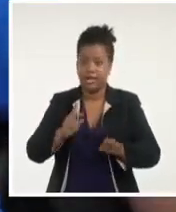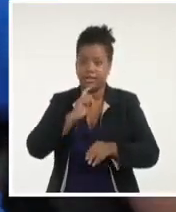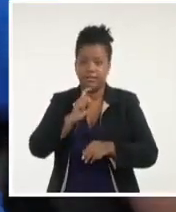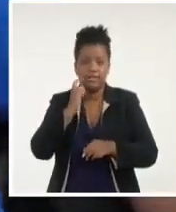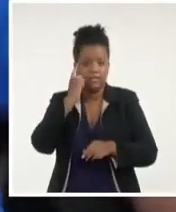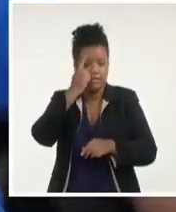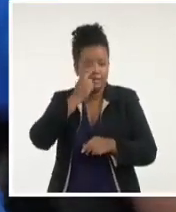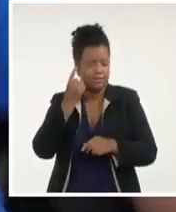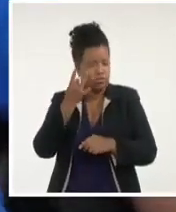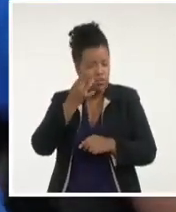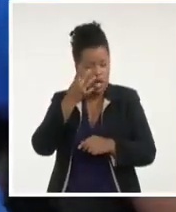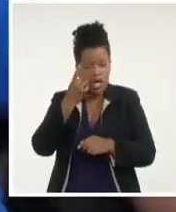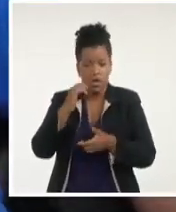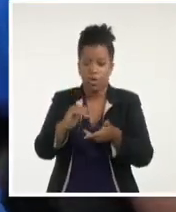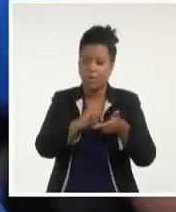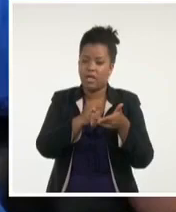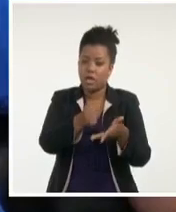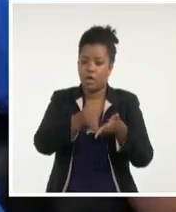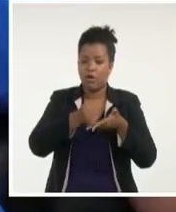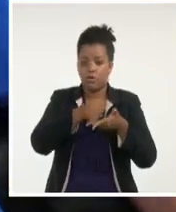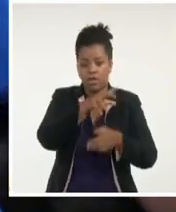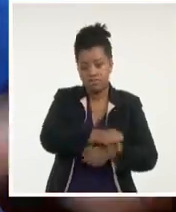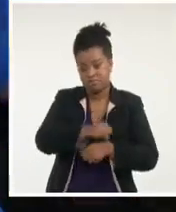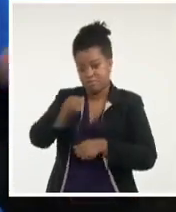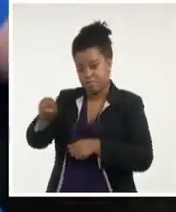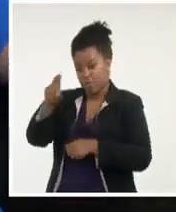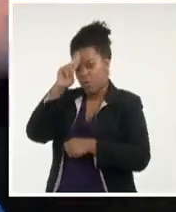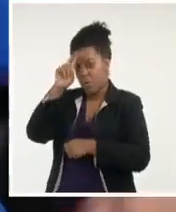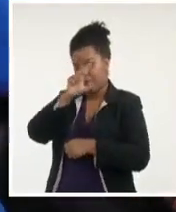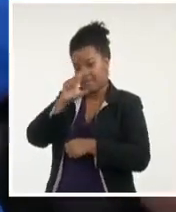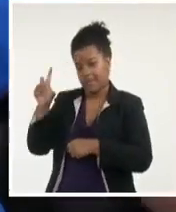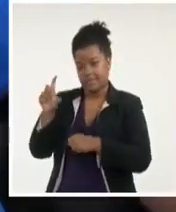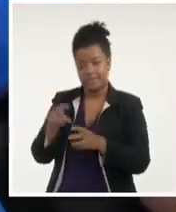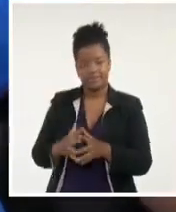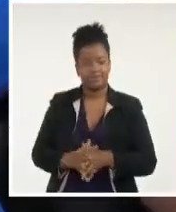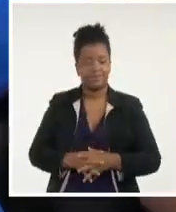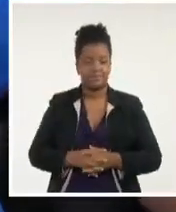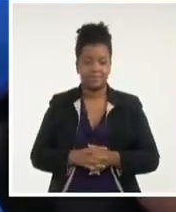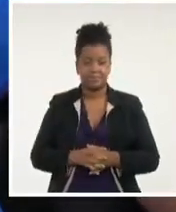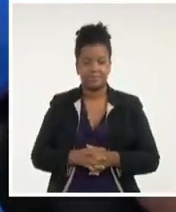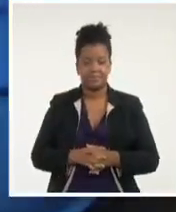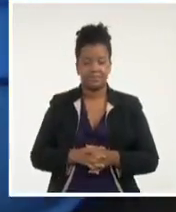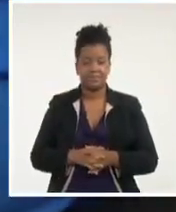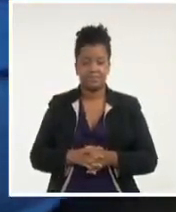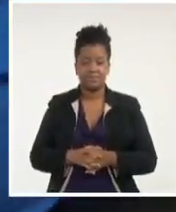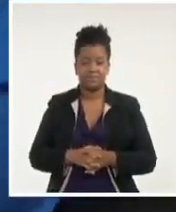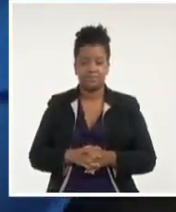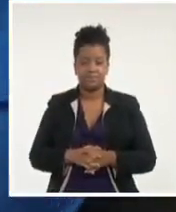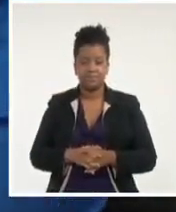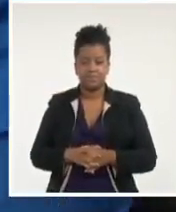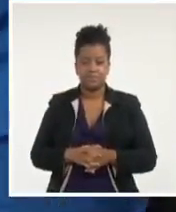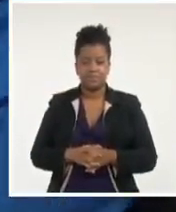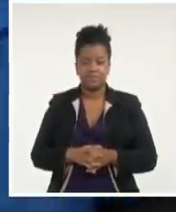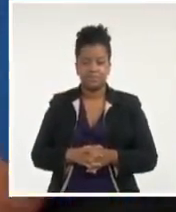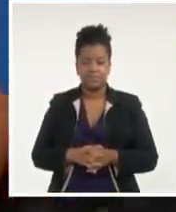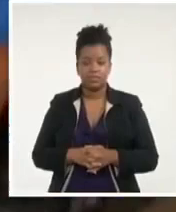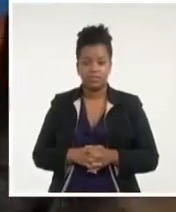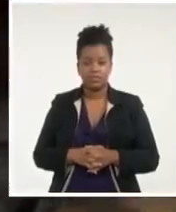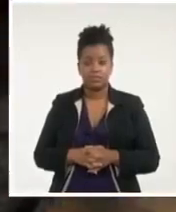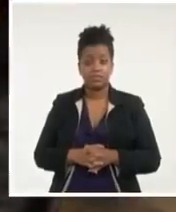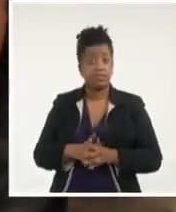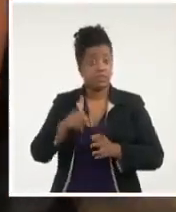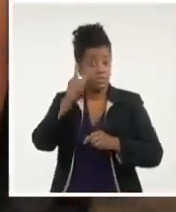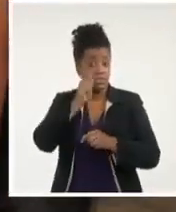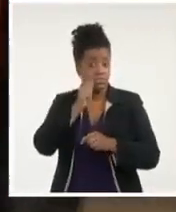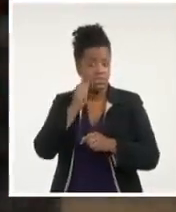sacaron y me llevaron a un hospital, al Clínico 26, para que me pudieran atender aquí el golpe que tenía. Reinaldo es conocedor